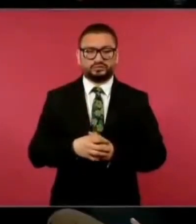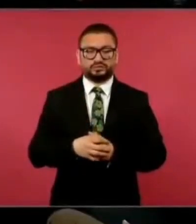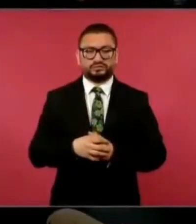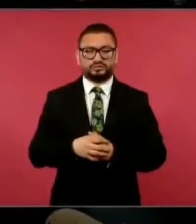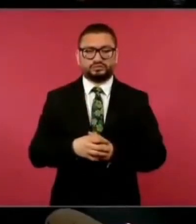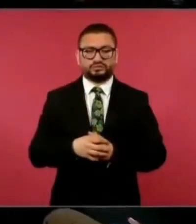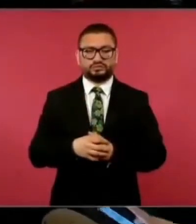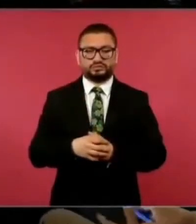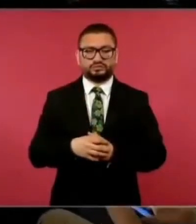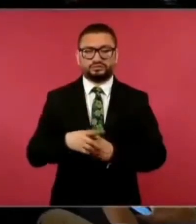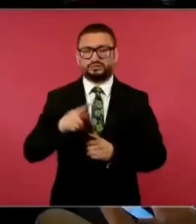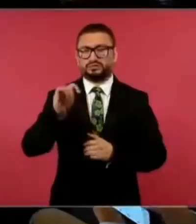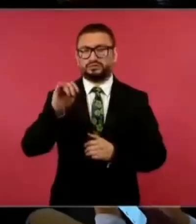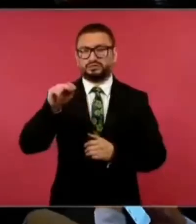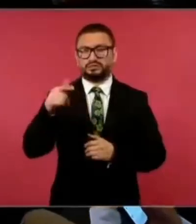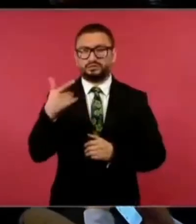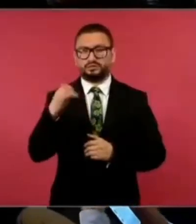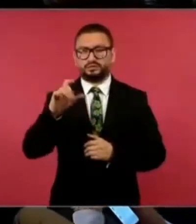Tim Golden,